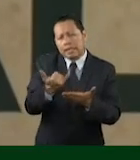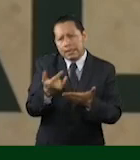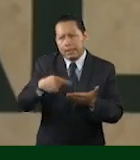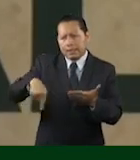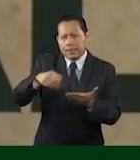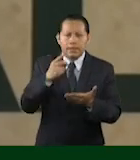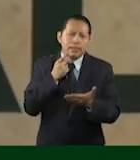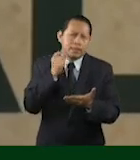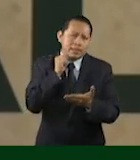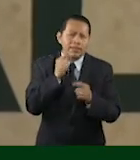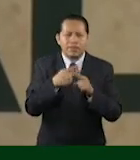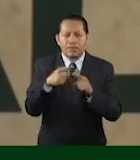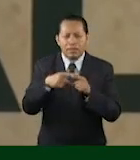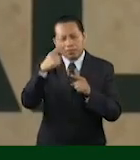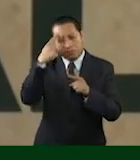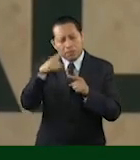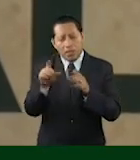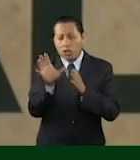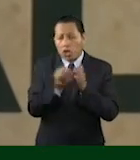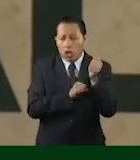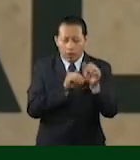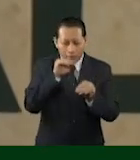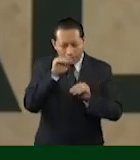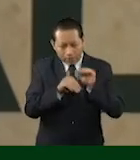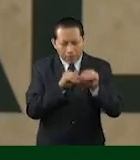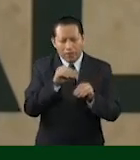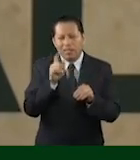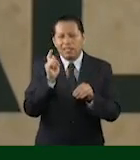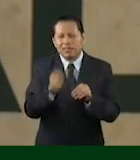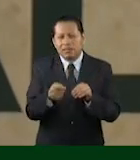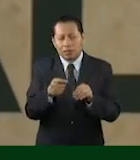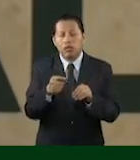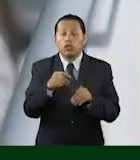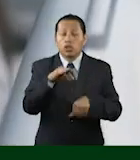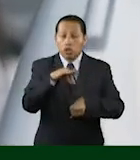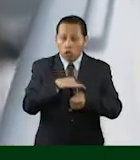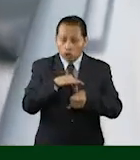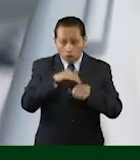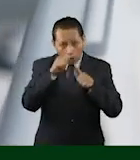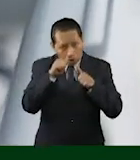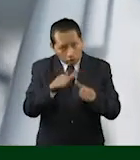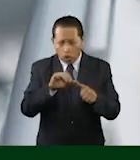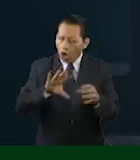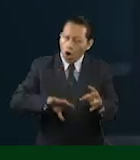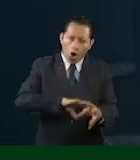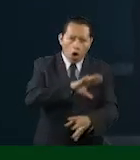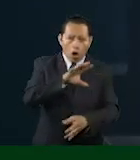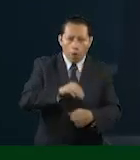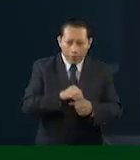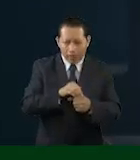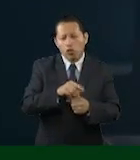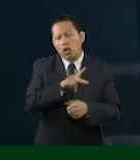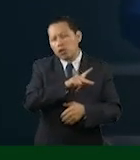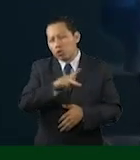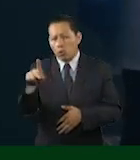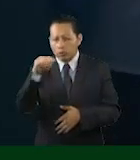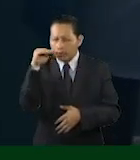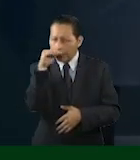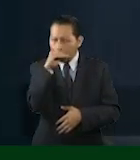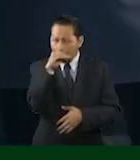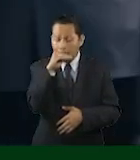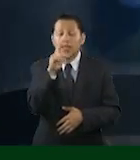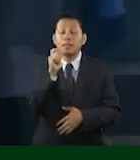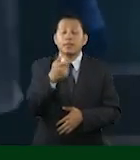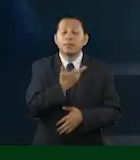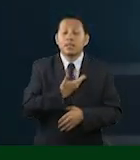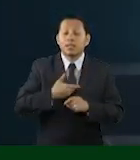legisladores para incluir en la Constitución la atención médica integral, universal y gratuita. El presidente de la Comisión de Salud explicó